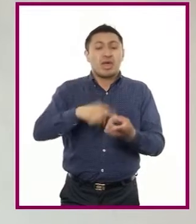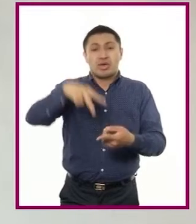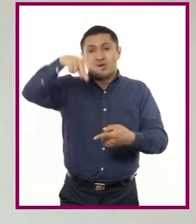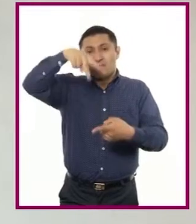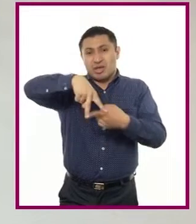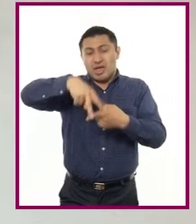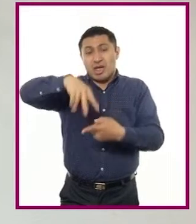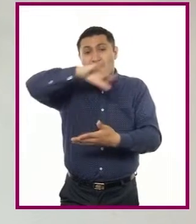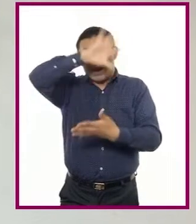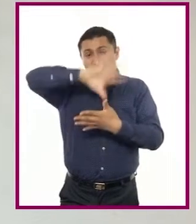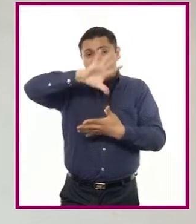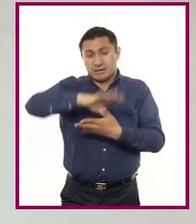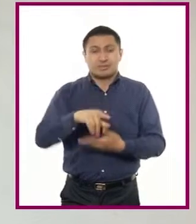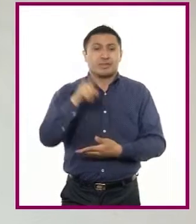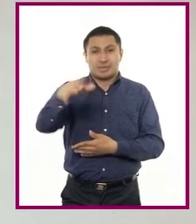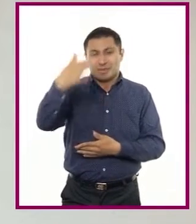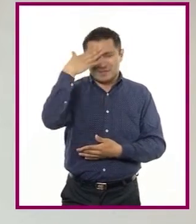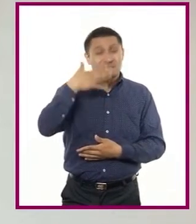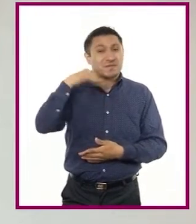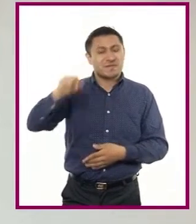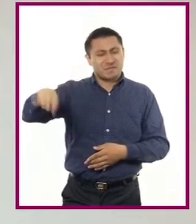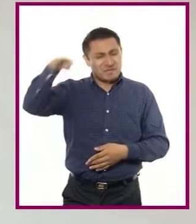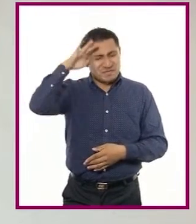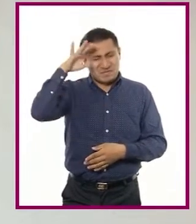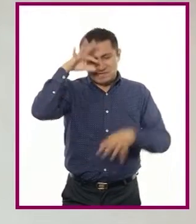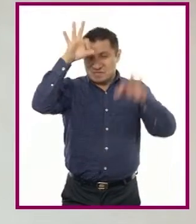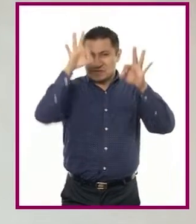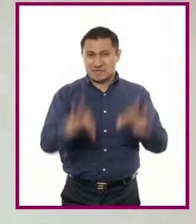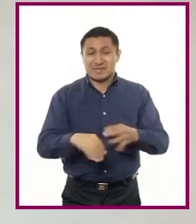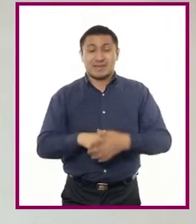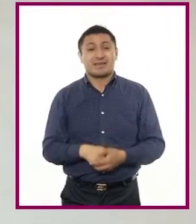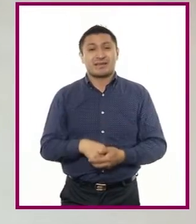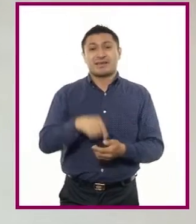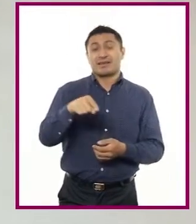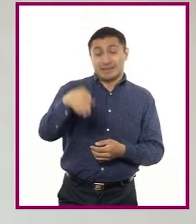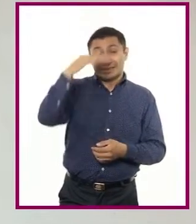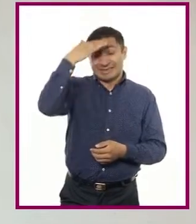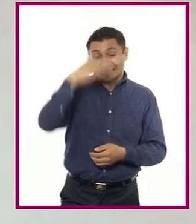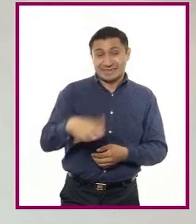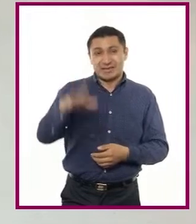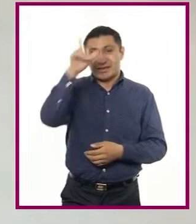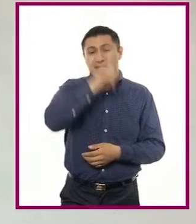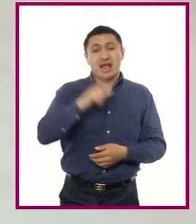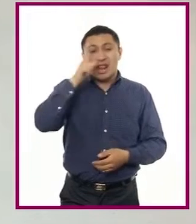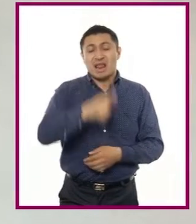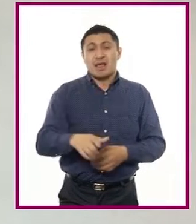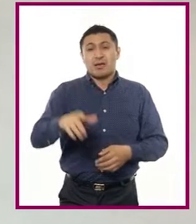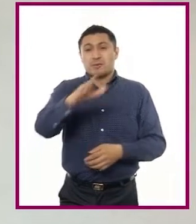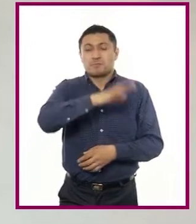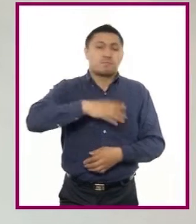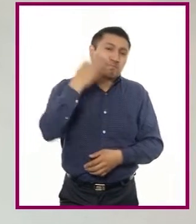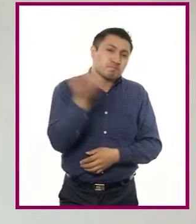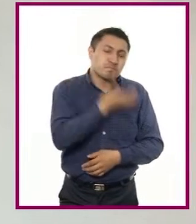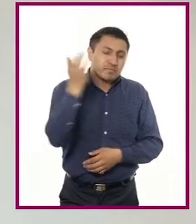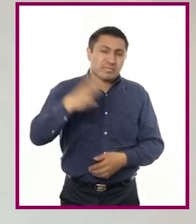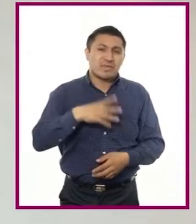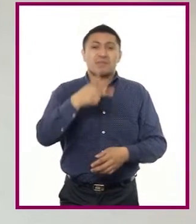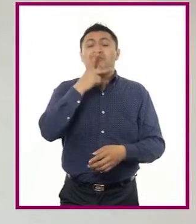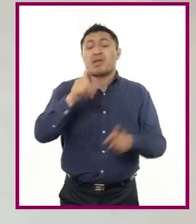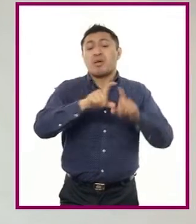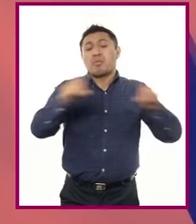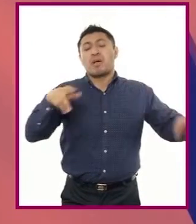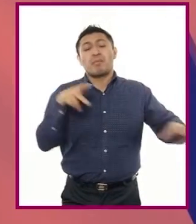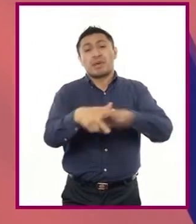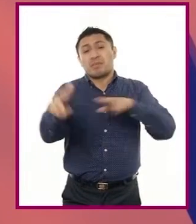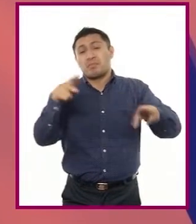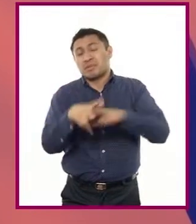¡Qué agilidad de pensamiento! Si sabemos que en el lenguaje coloquial se emplean frases incompletas,